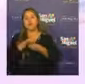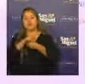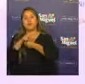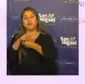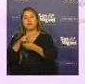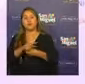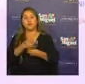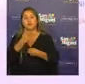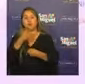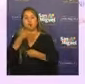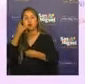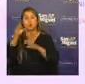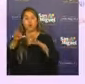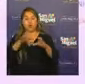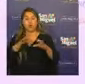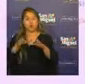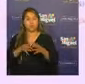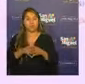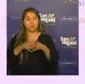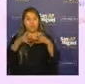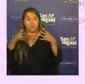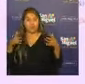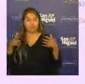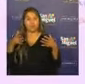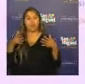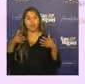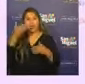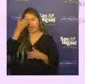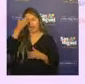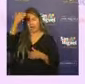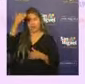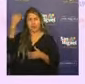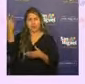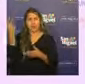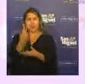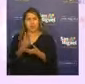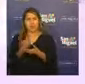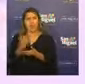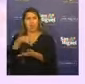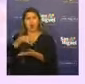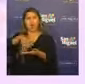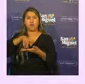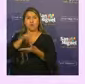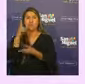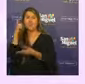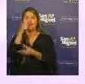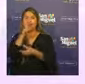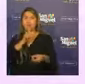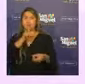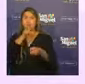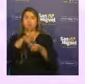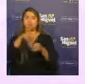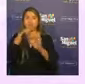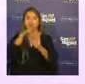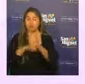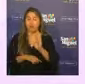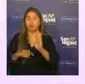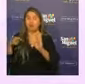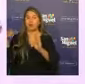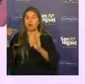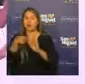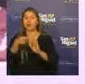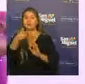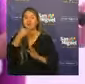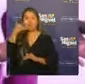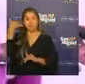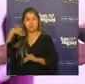porque también una de las cosas grandes que los artistas, las artistas de nuestra comuna, les cuesta mucho postular a proyectos. Y eso también es sumamente